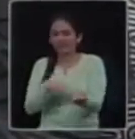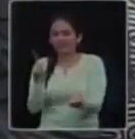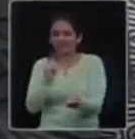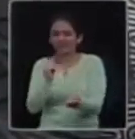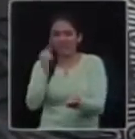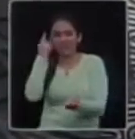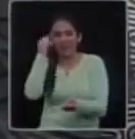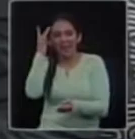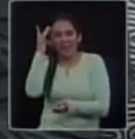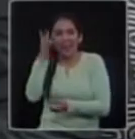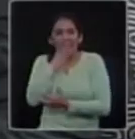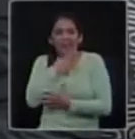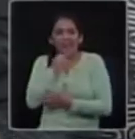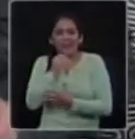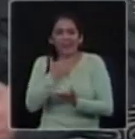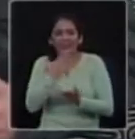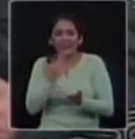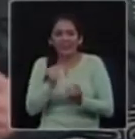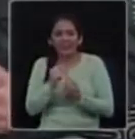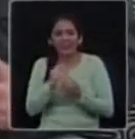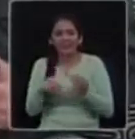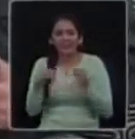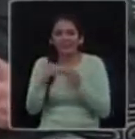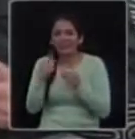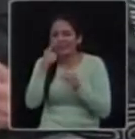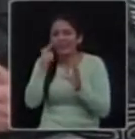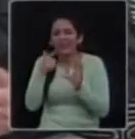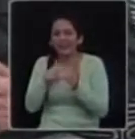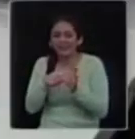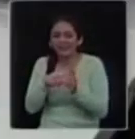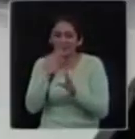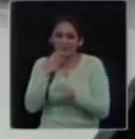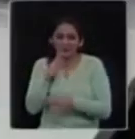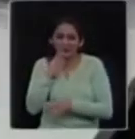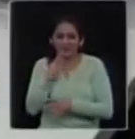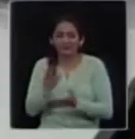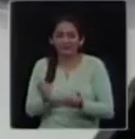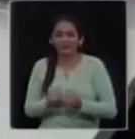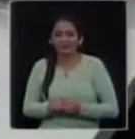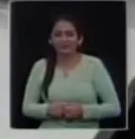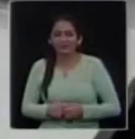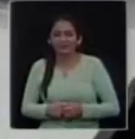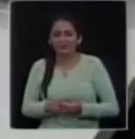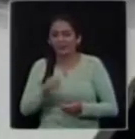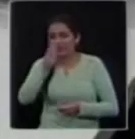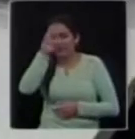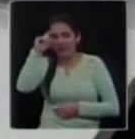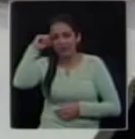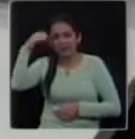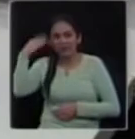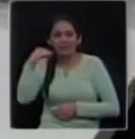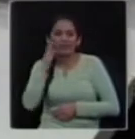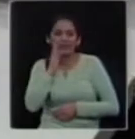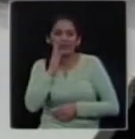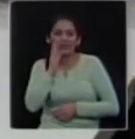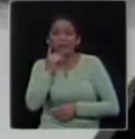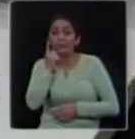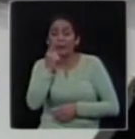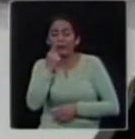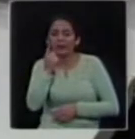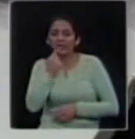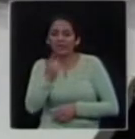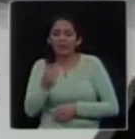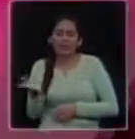Autos Clásicos del Guayas y siempre, desde que nací, mi papá me decía, vamos el fin de semana a la mecánica o vamos a reparar el carro, y siempre hemos